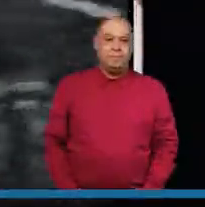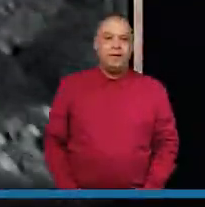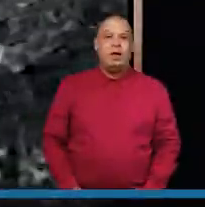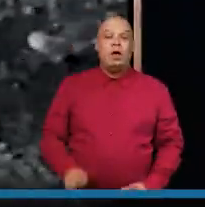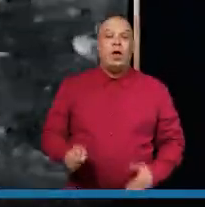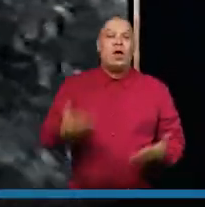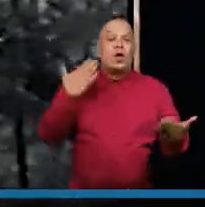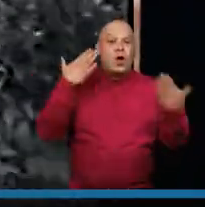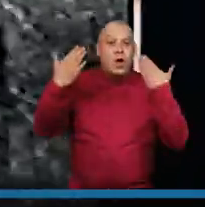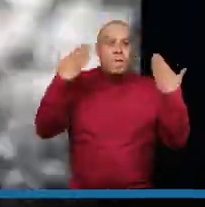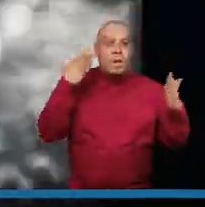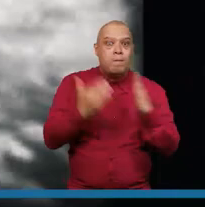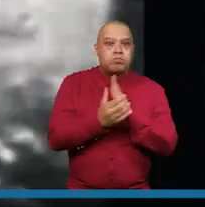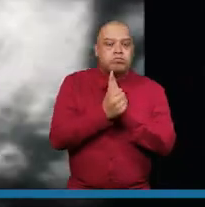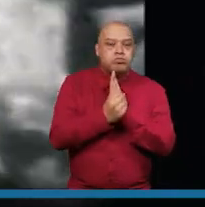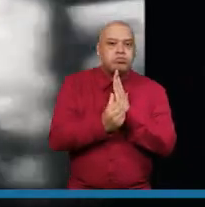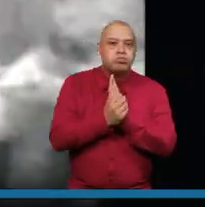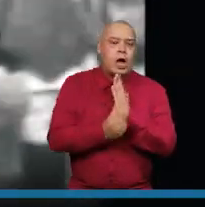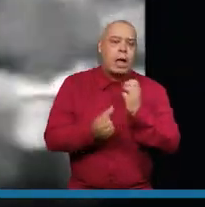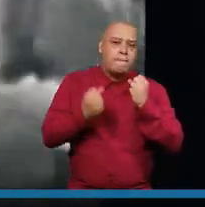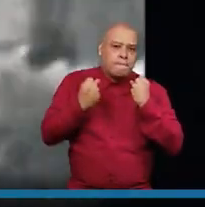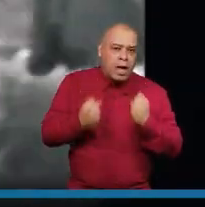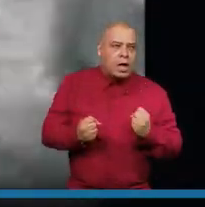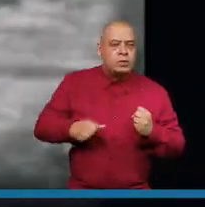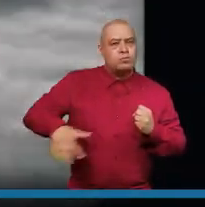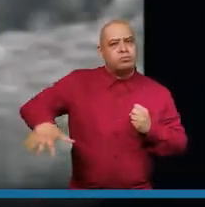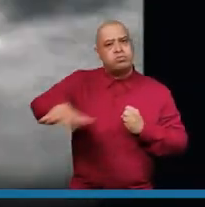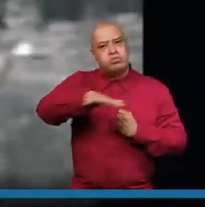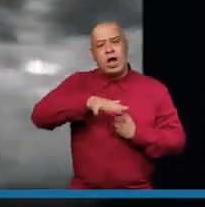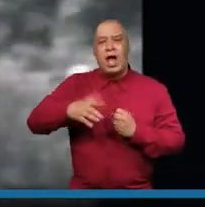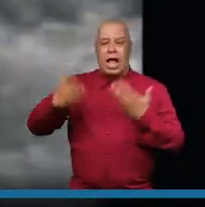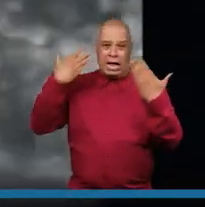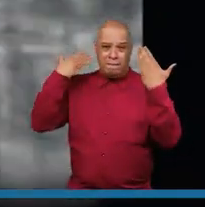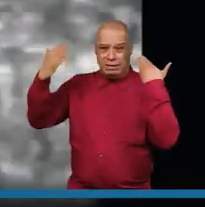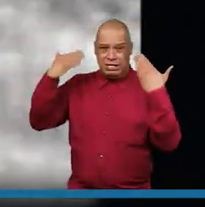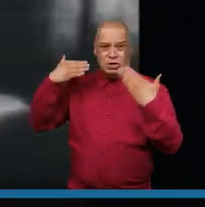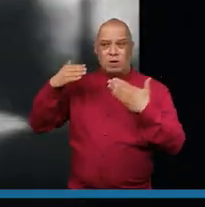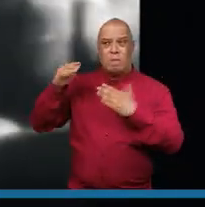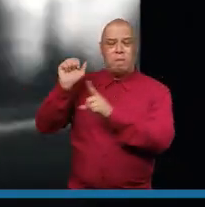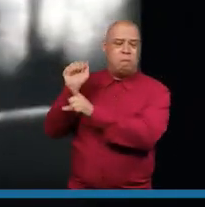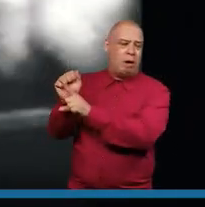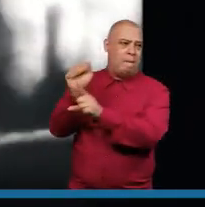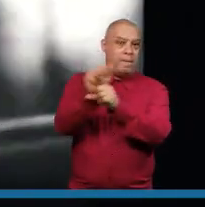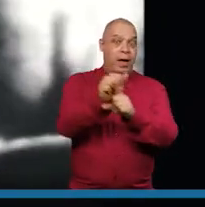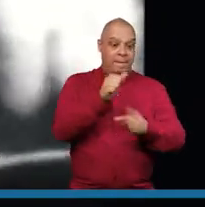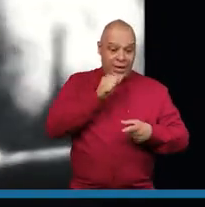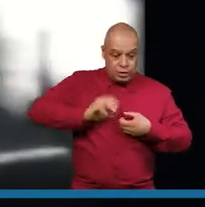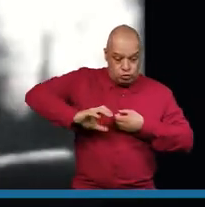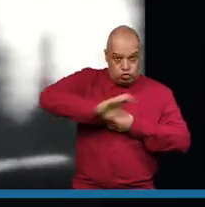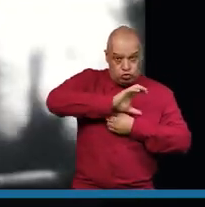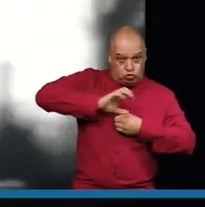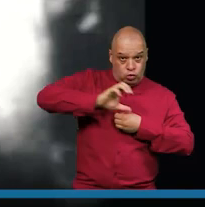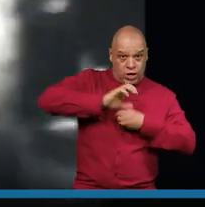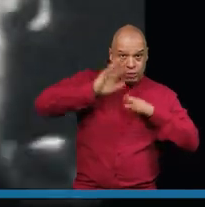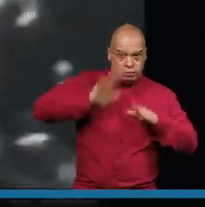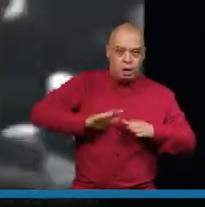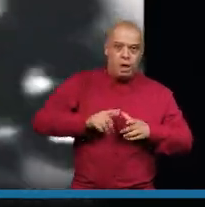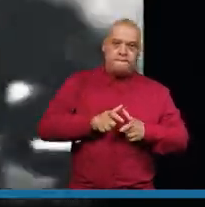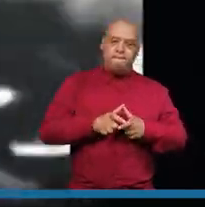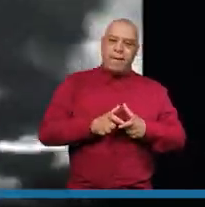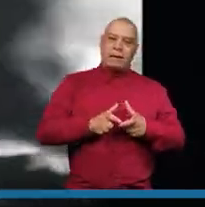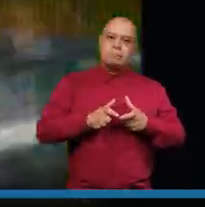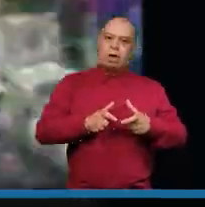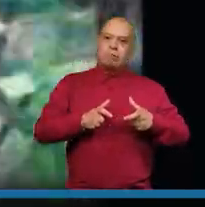Ante la pobreza en los campos, no solo la violencia, sino la pobreza y el olvido del campo, en la ciudad está consolidándose y